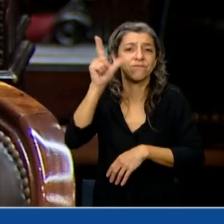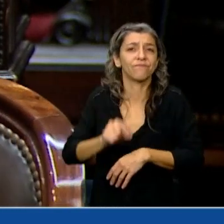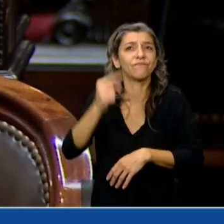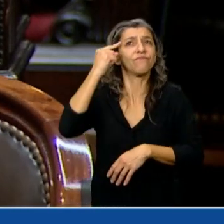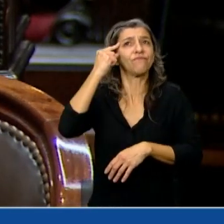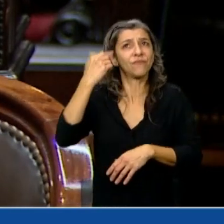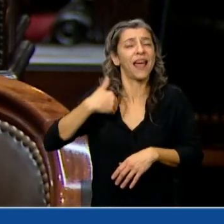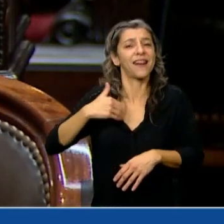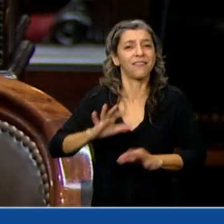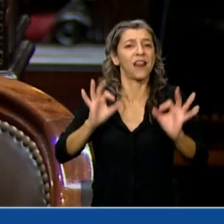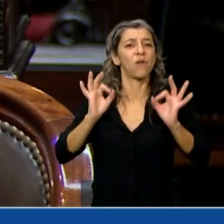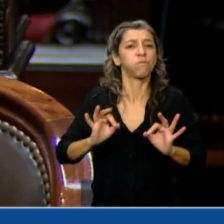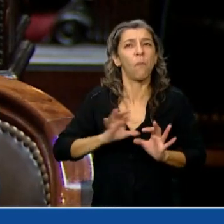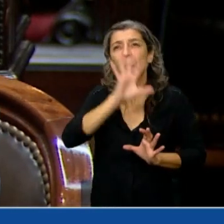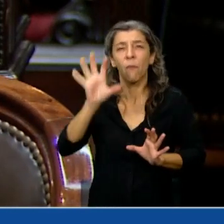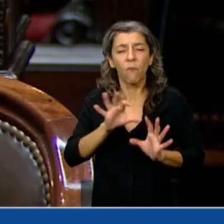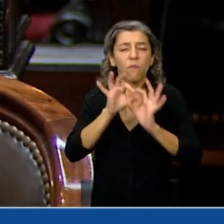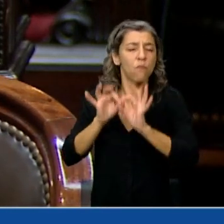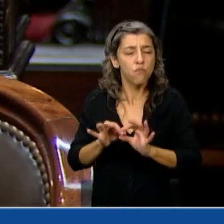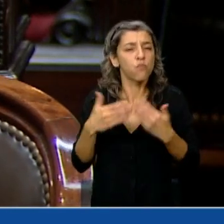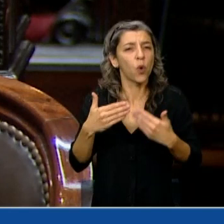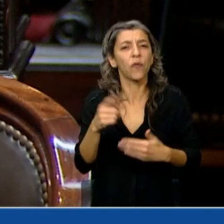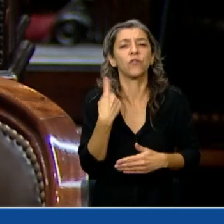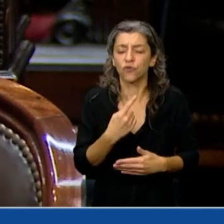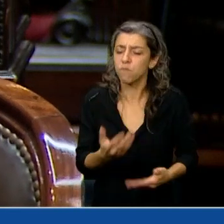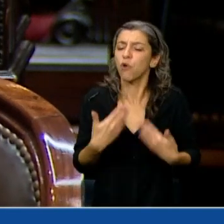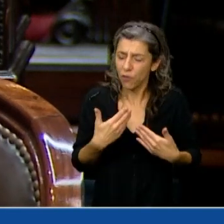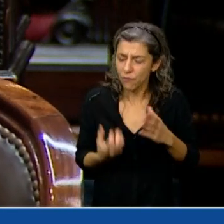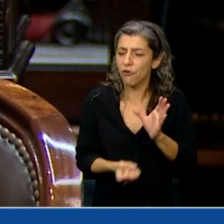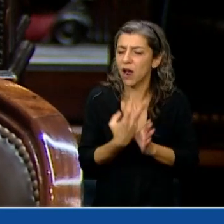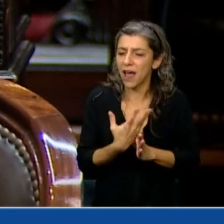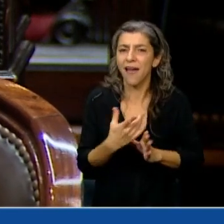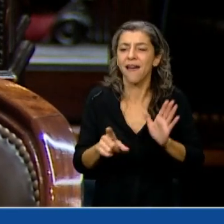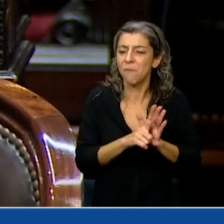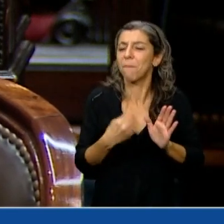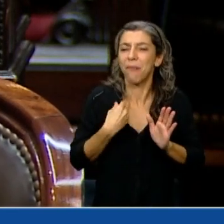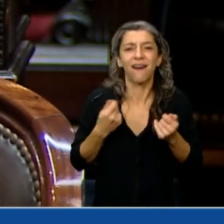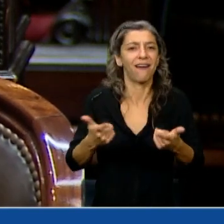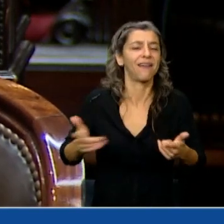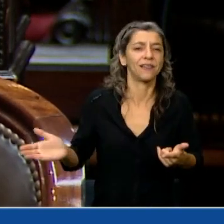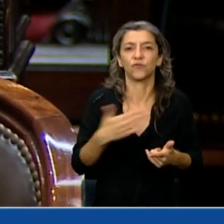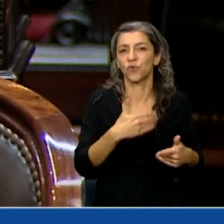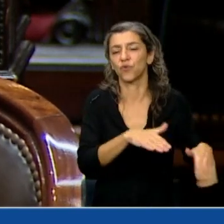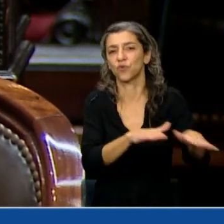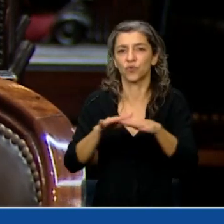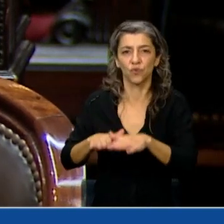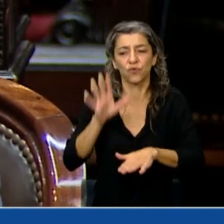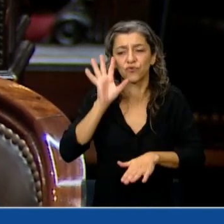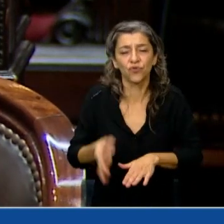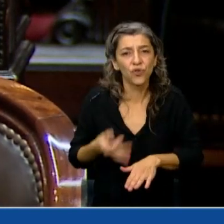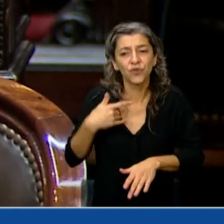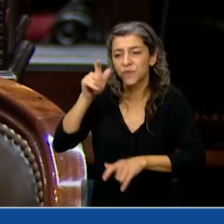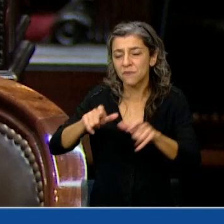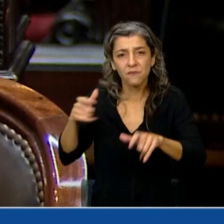que lo podremos hacer. Estoy convencido que la Argentina tiene el potencial porque la gente está, el